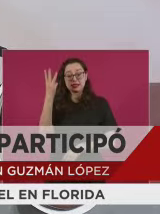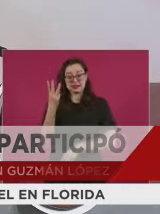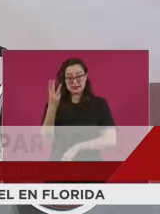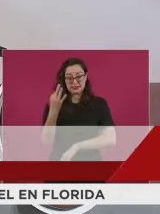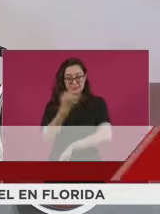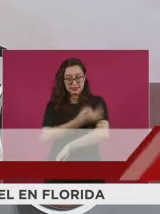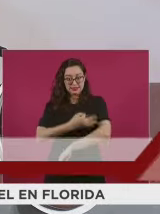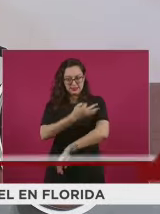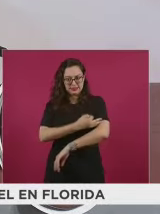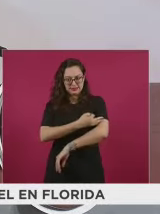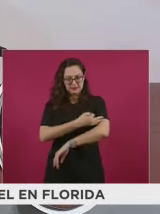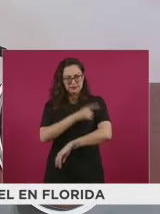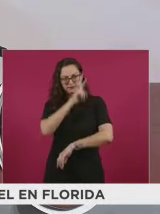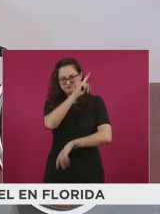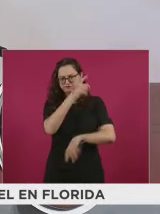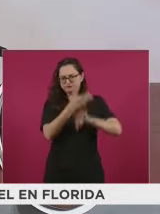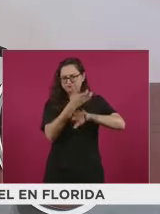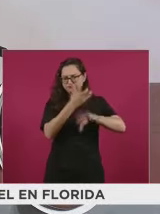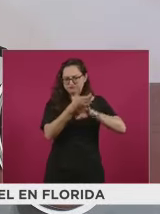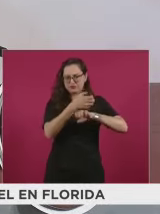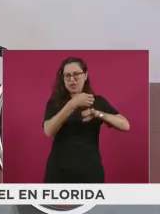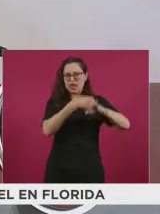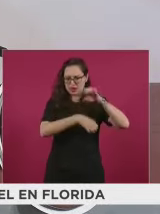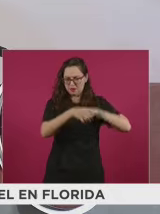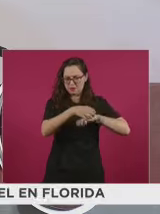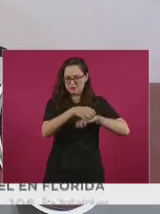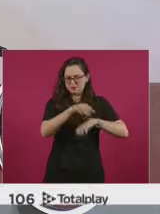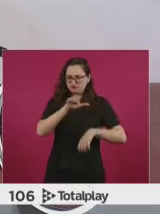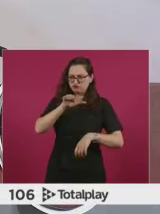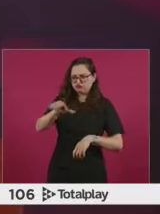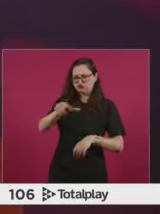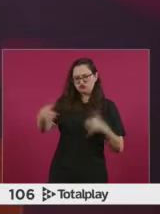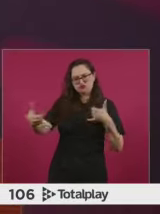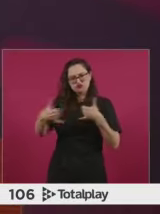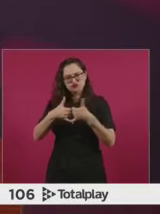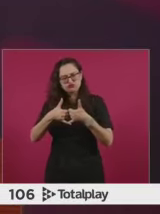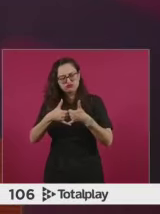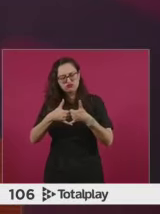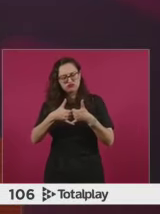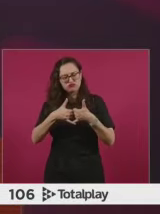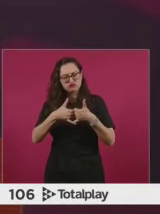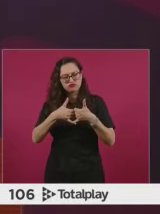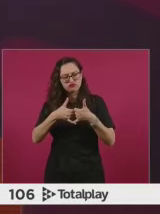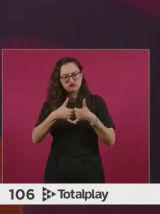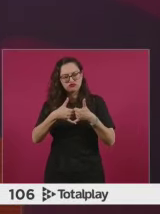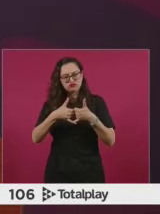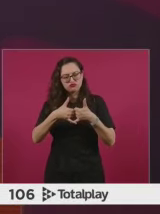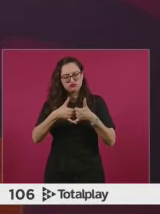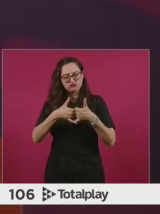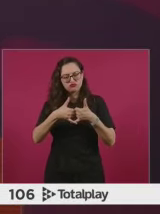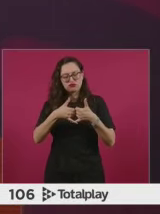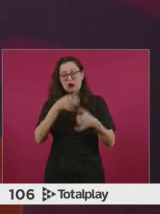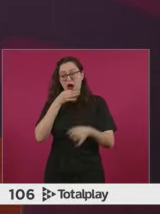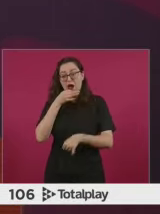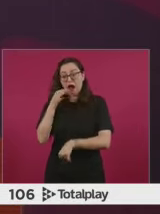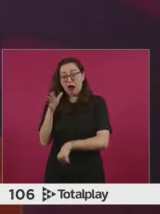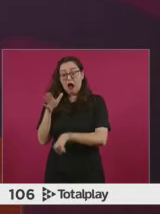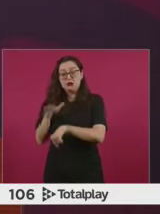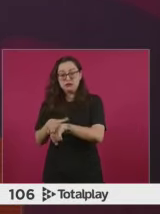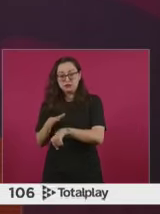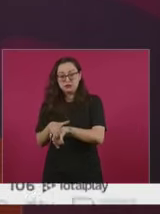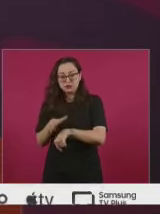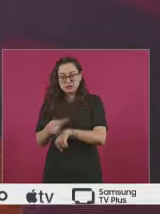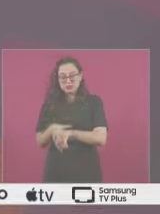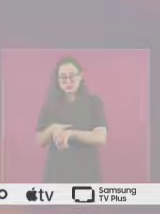la conferencia matutina de este viernes, la secretaria de Seguridad y Protección Ciudadana, Rosa Isela Rodríguez, leyó un informe público sobre